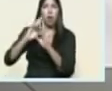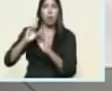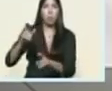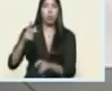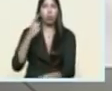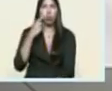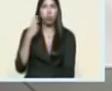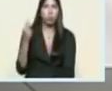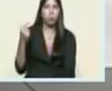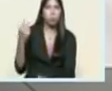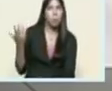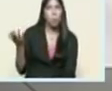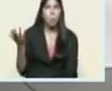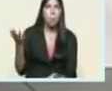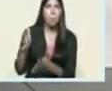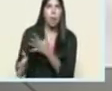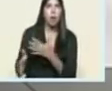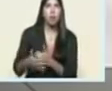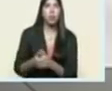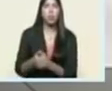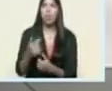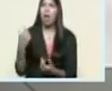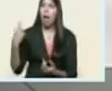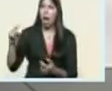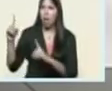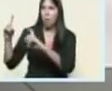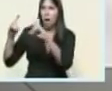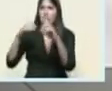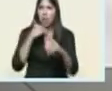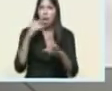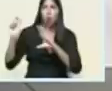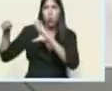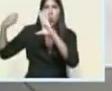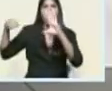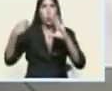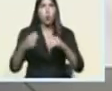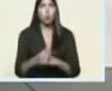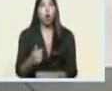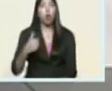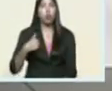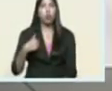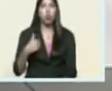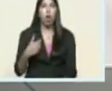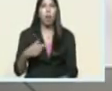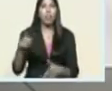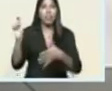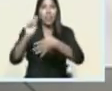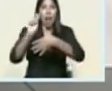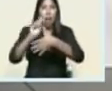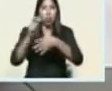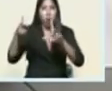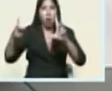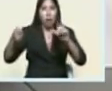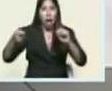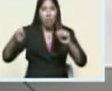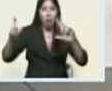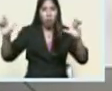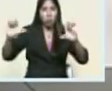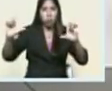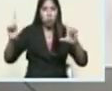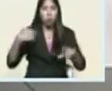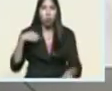debate importante. No sé si tenemos imágenes. Yo seguí todo el debate a través de Telesur,